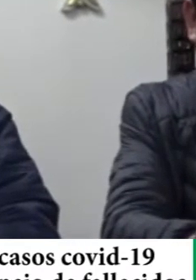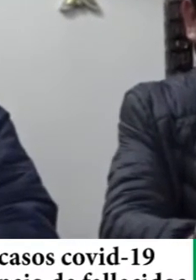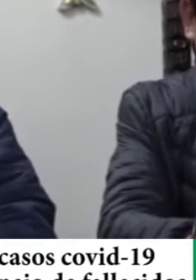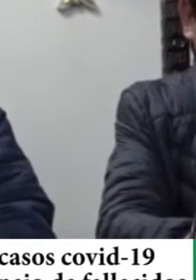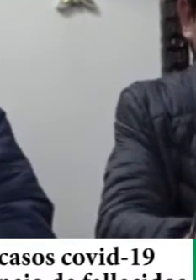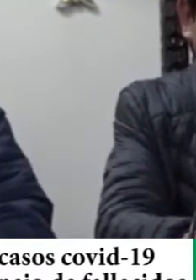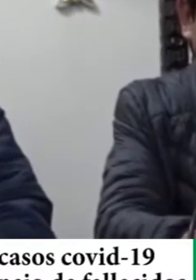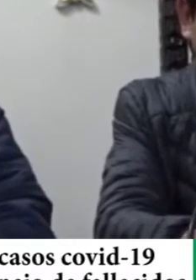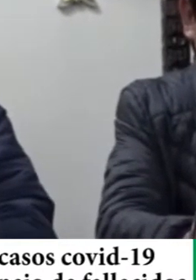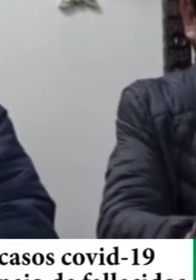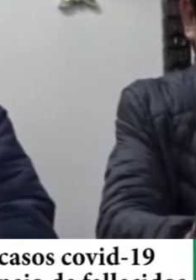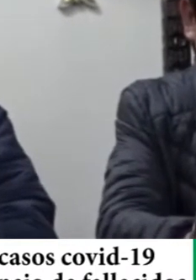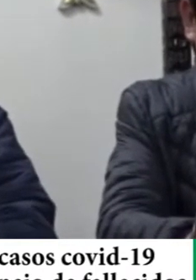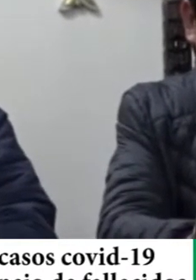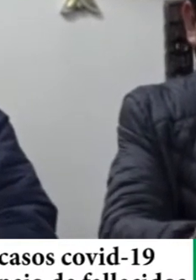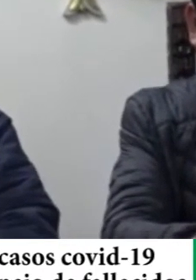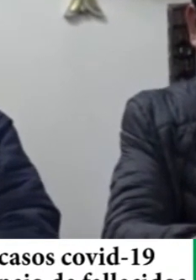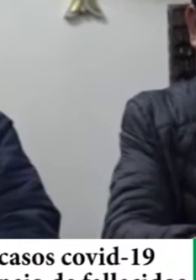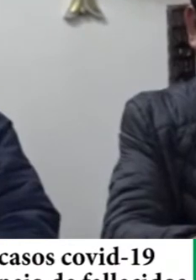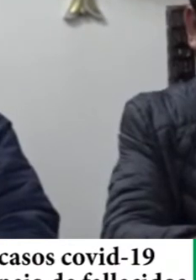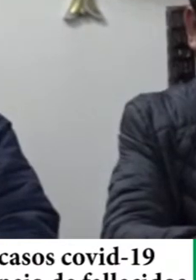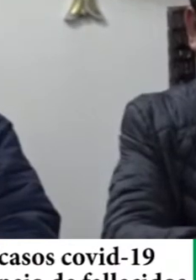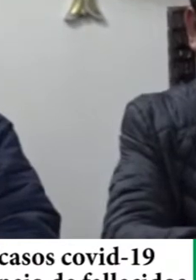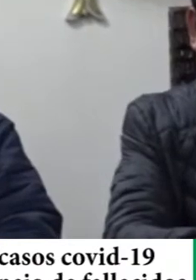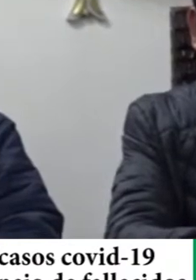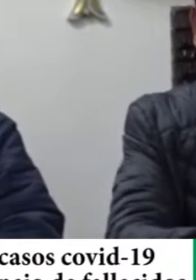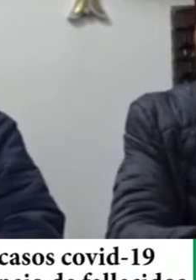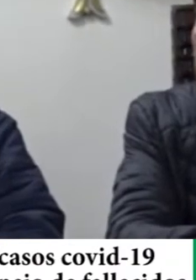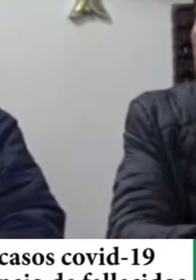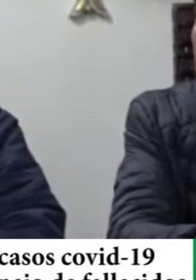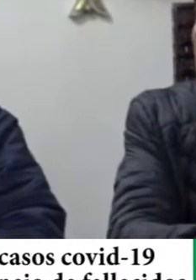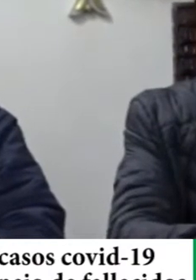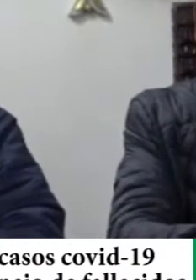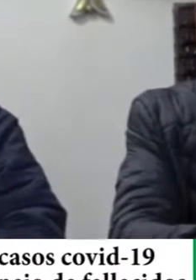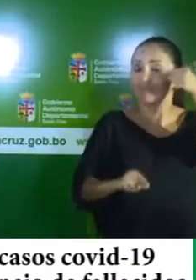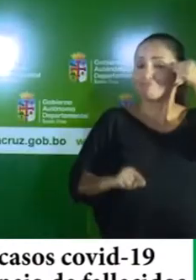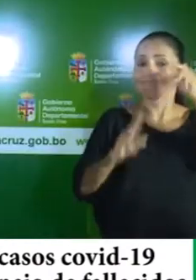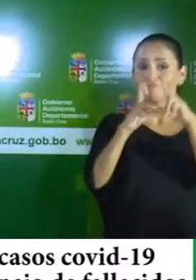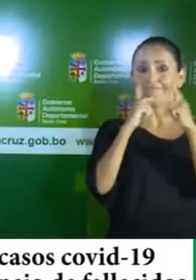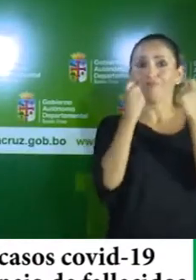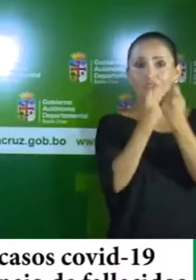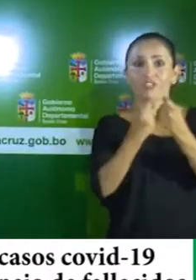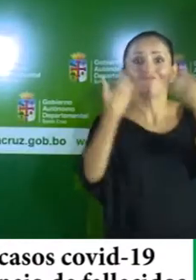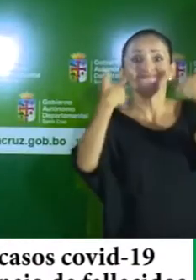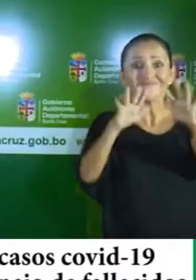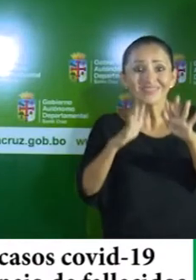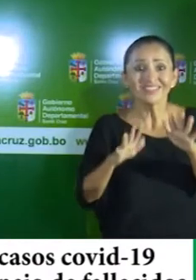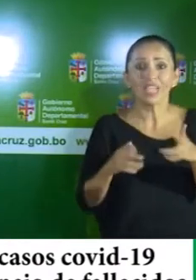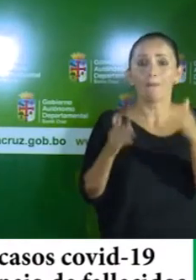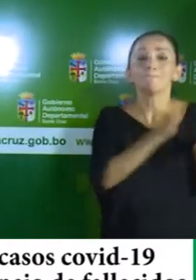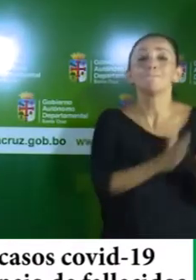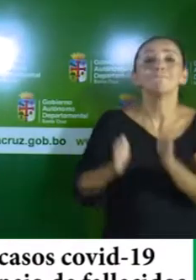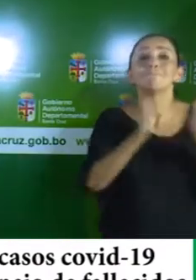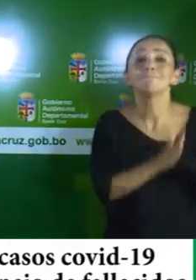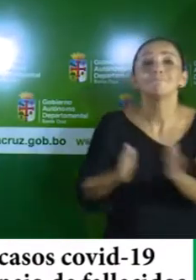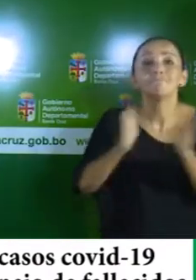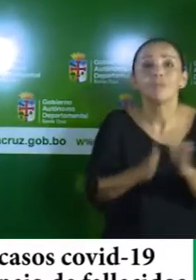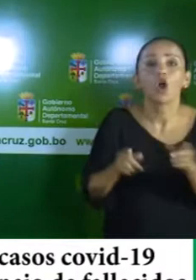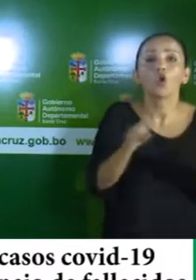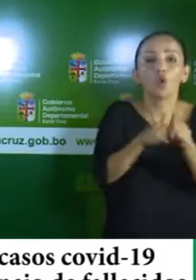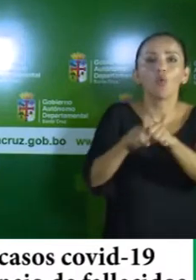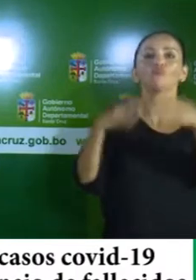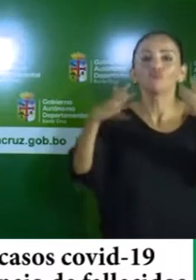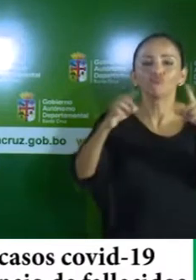evaluado permanentemente, y de una reunión hemos determinado la conducta posterior. Se ha terminado y preparado, así como